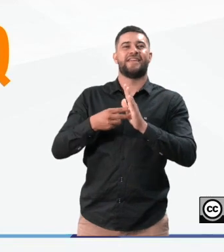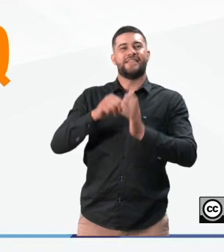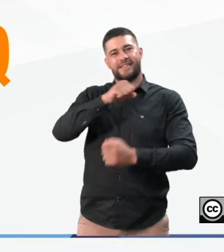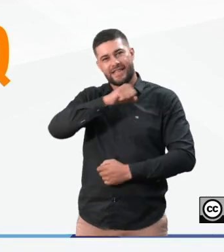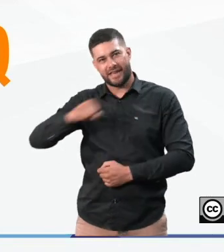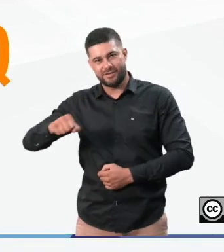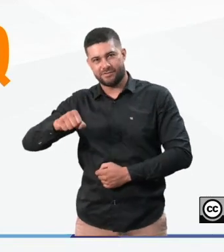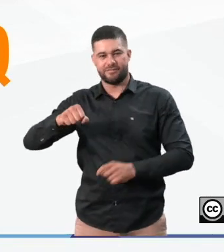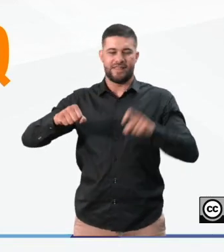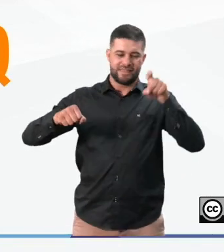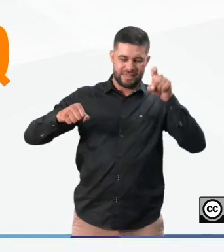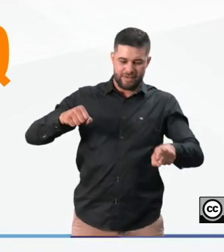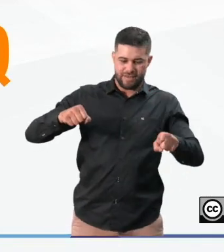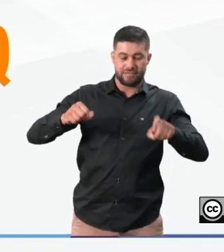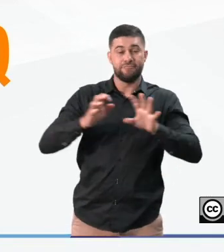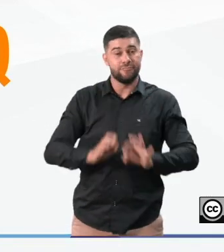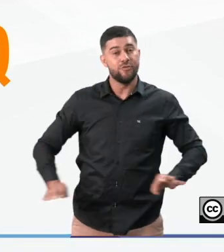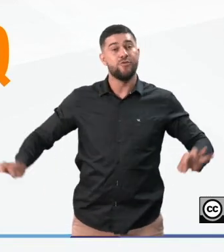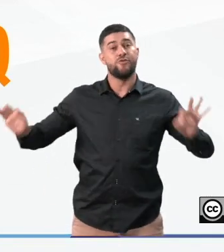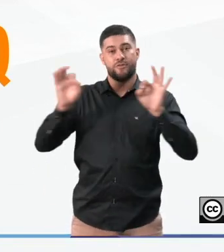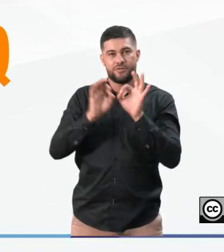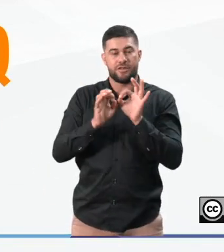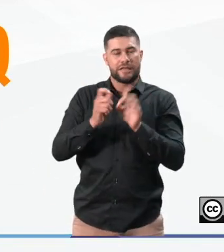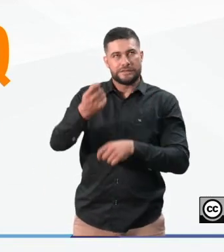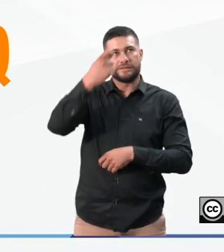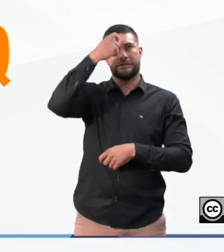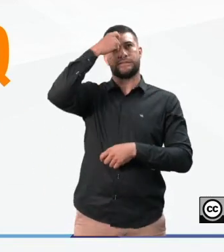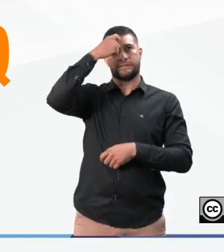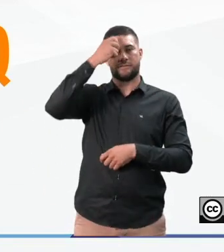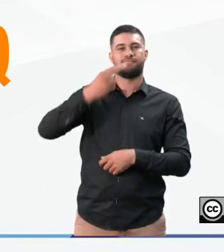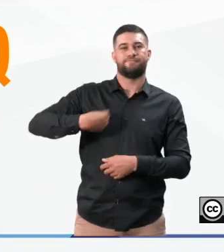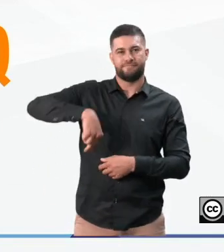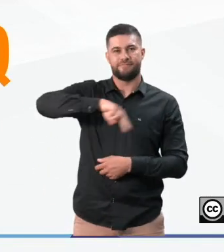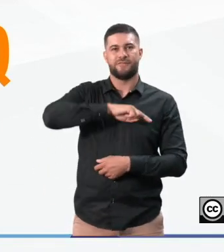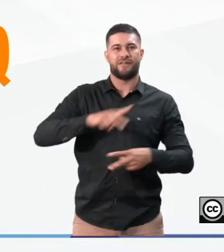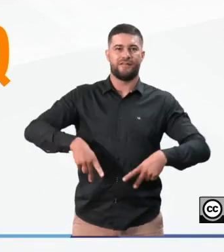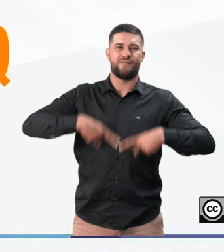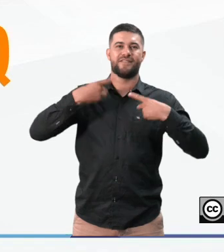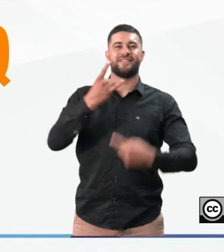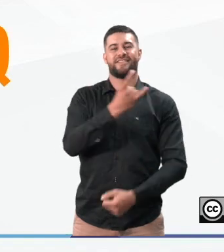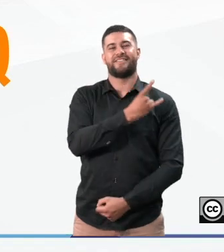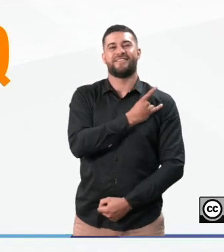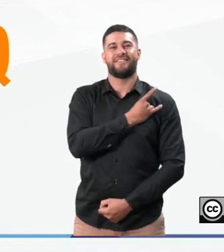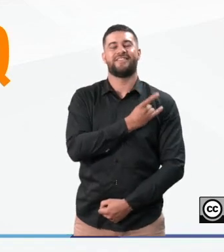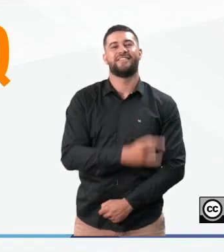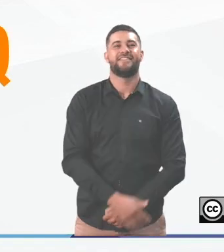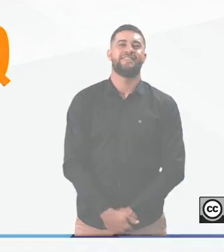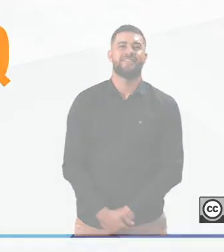deberes más importantes a tener en cuenta en nuestra vida universitaria.